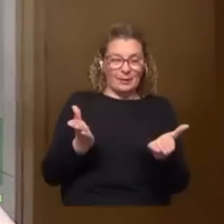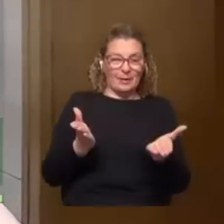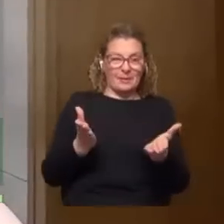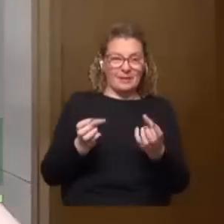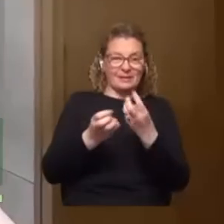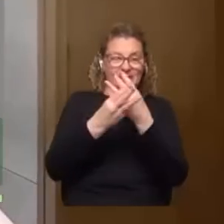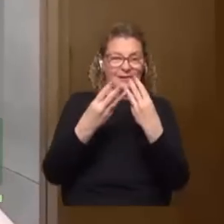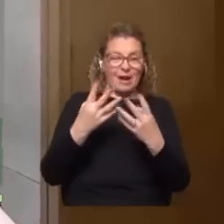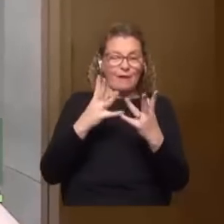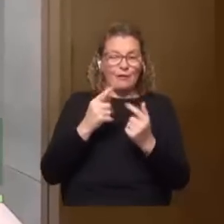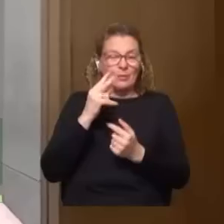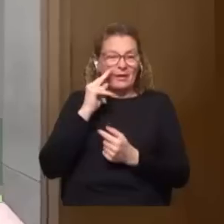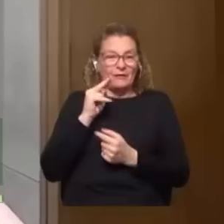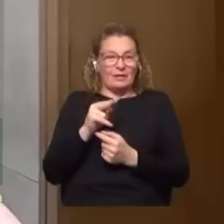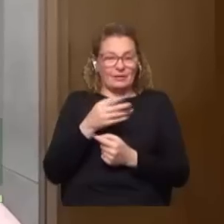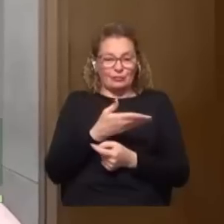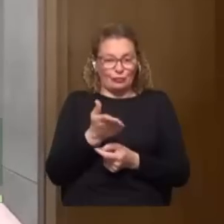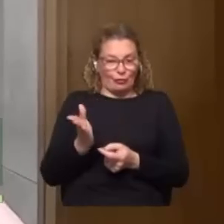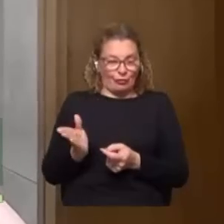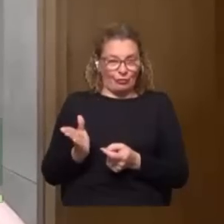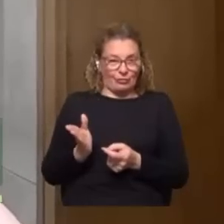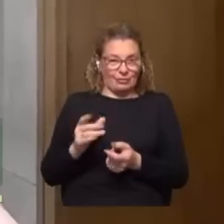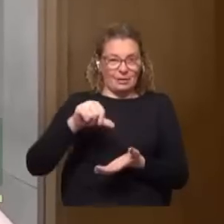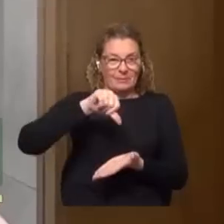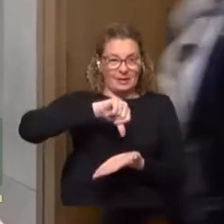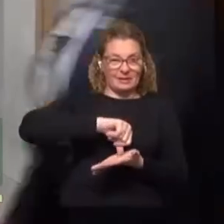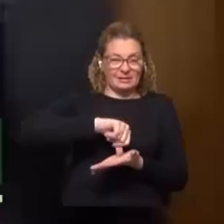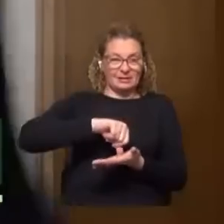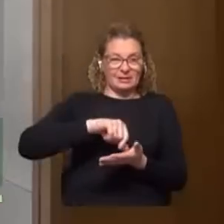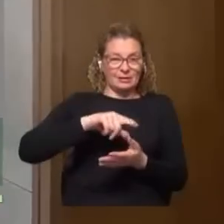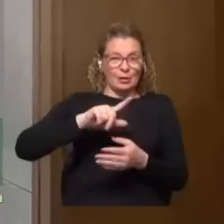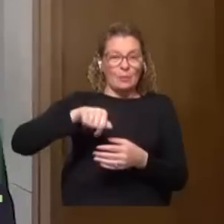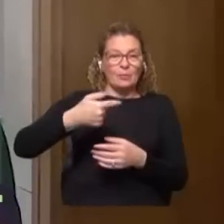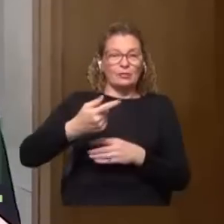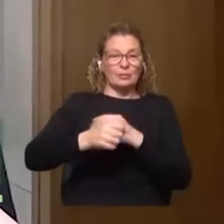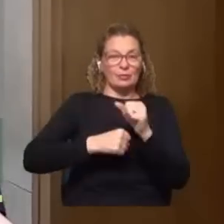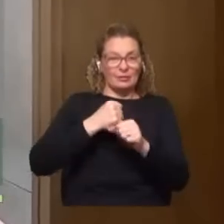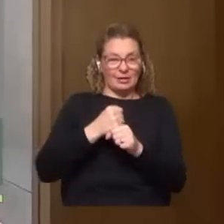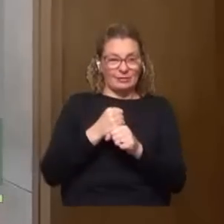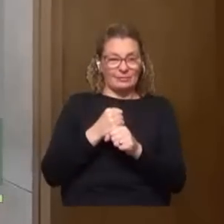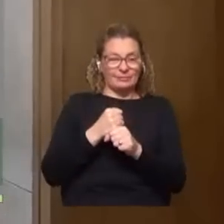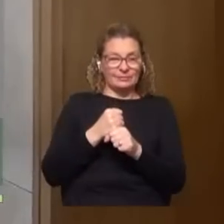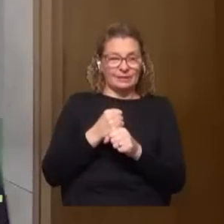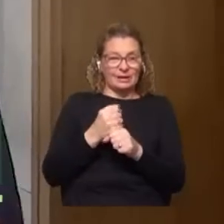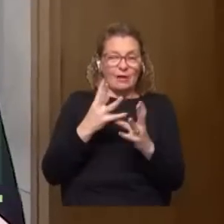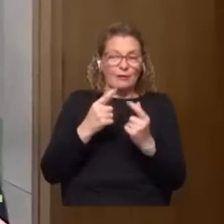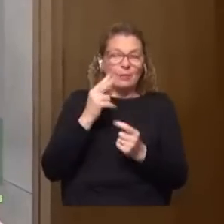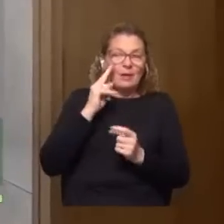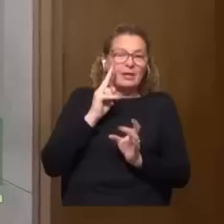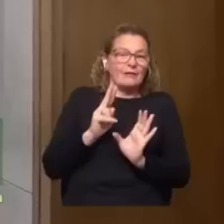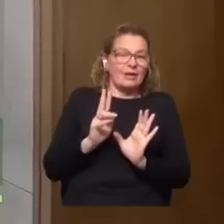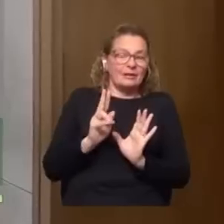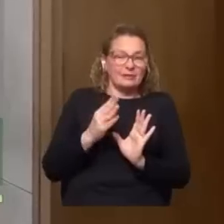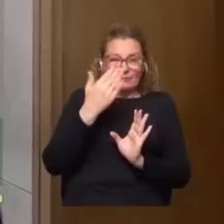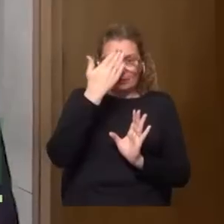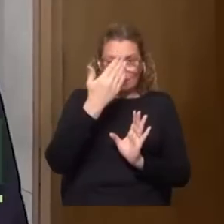de su perspectiva sobre la realidad del país y los próximos años y desde el punto de vista de